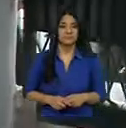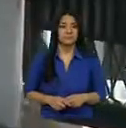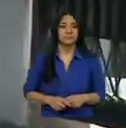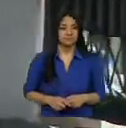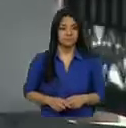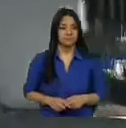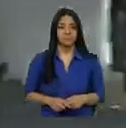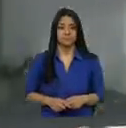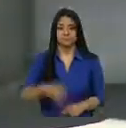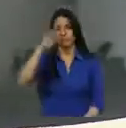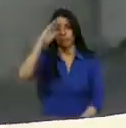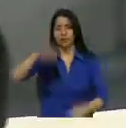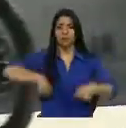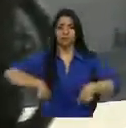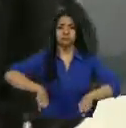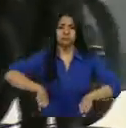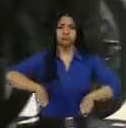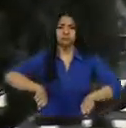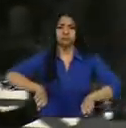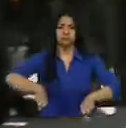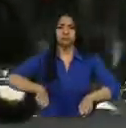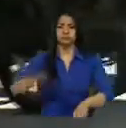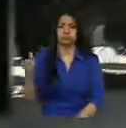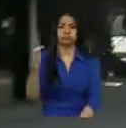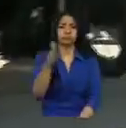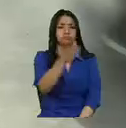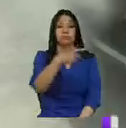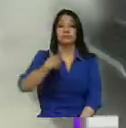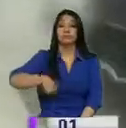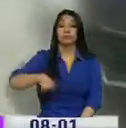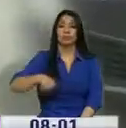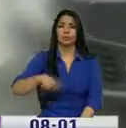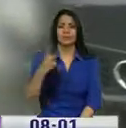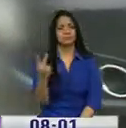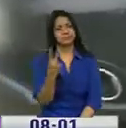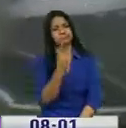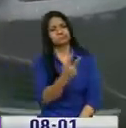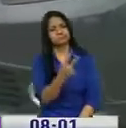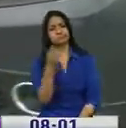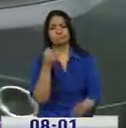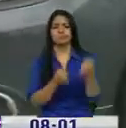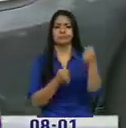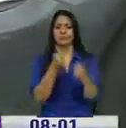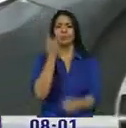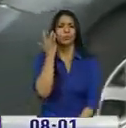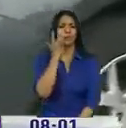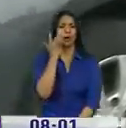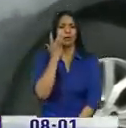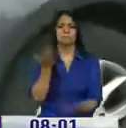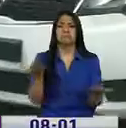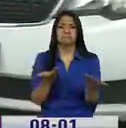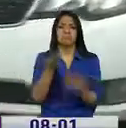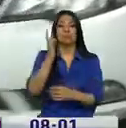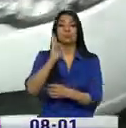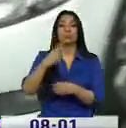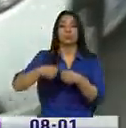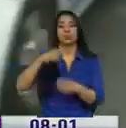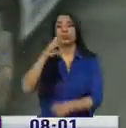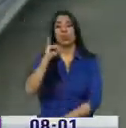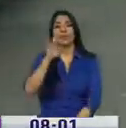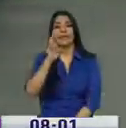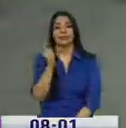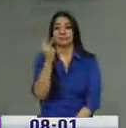Haciendo su patrullaje de rutina, el grupo motorizado del circuito Quitumbe notó la presencia sospechosa de un vehículo en el sector de las cuadras. Los dos individuos